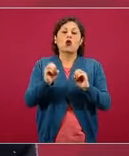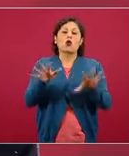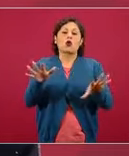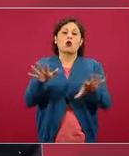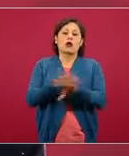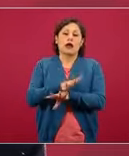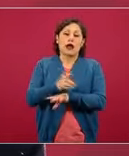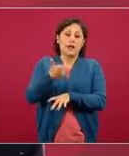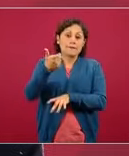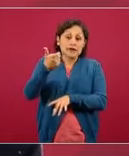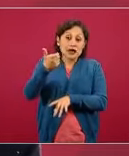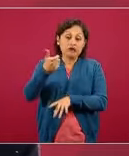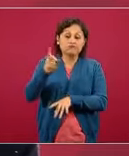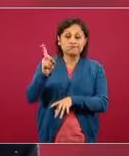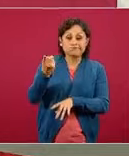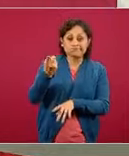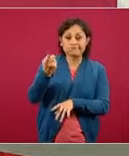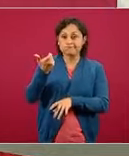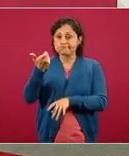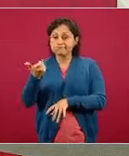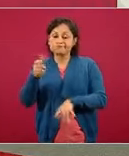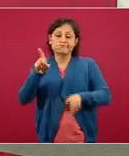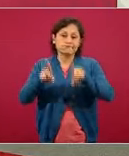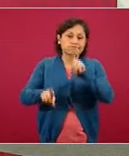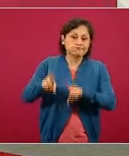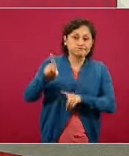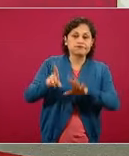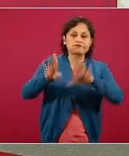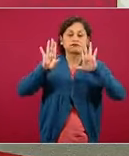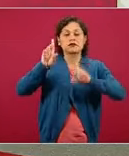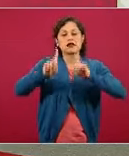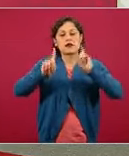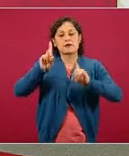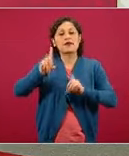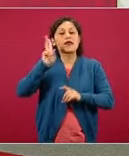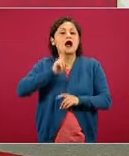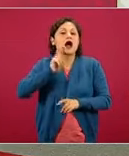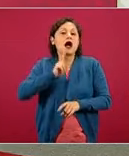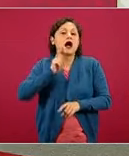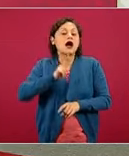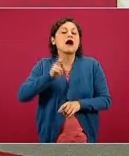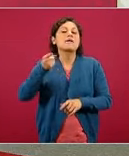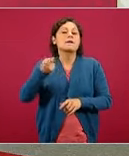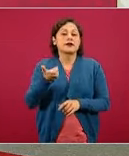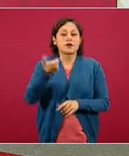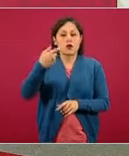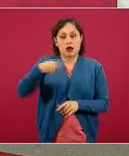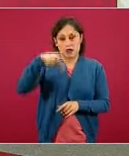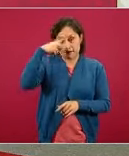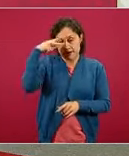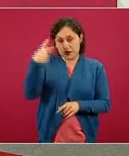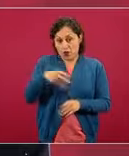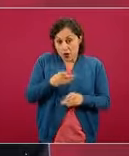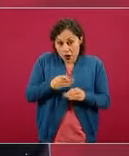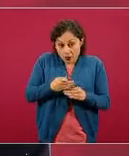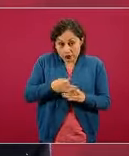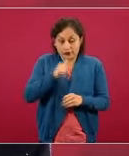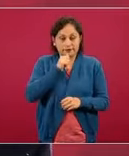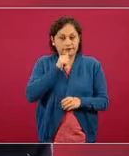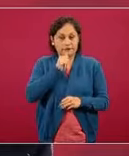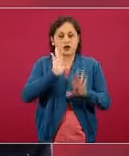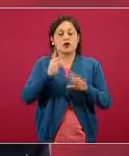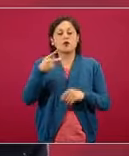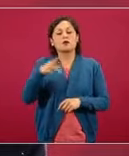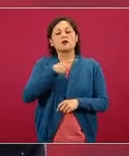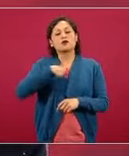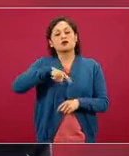distribución, podremos finalmente tener un costo en México, ¿no? En este momento todavía no lo tenemos, pero lo que sí sabemos por la